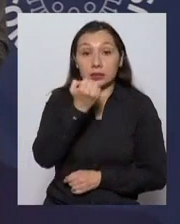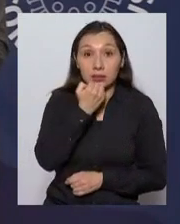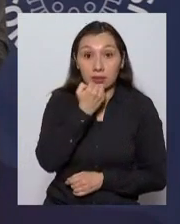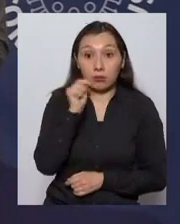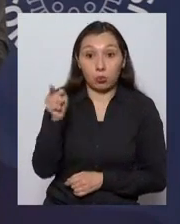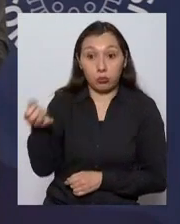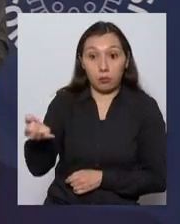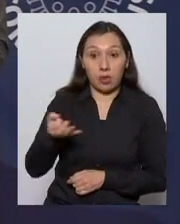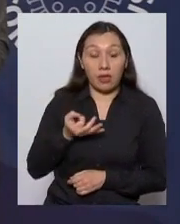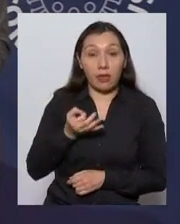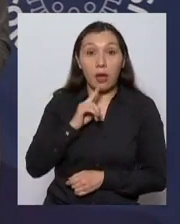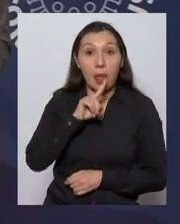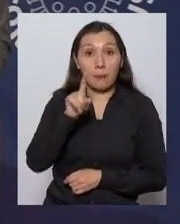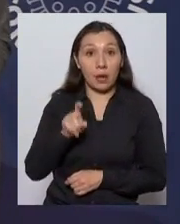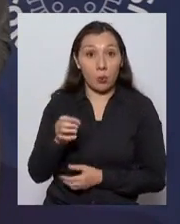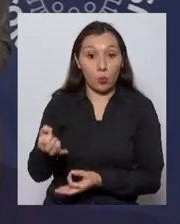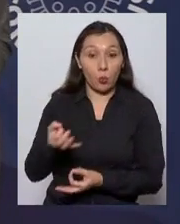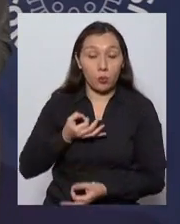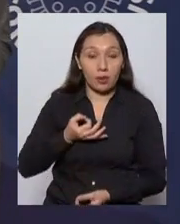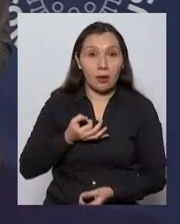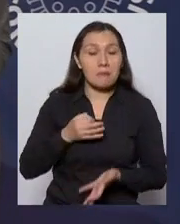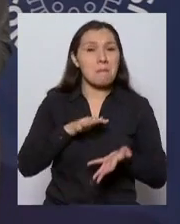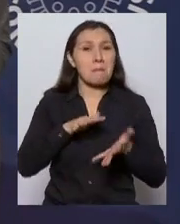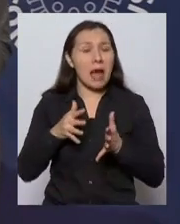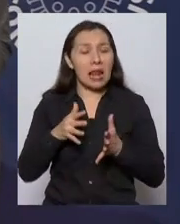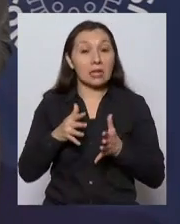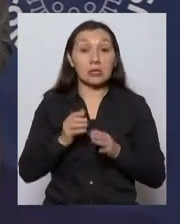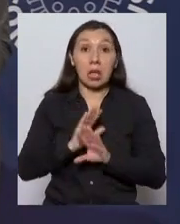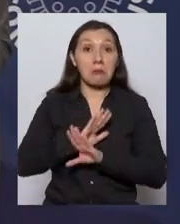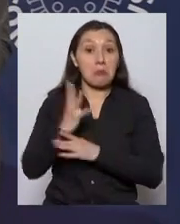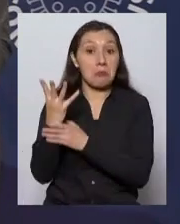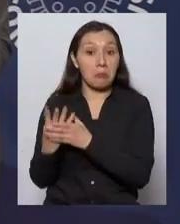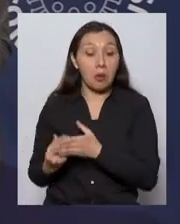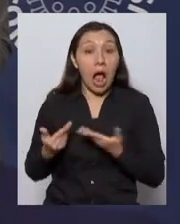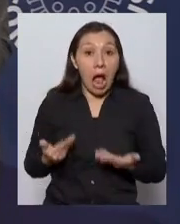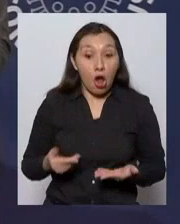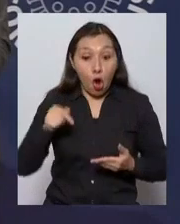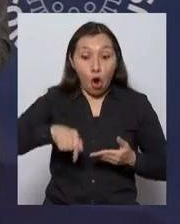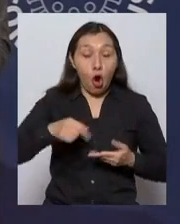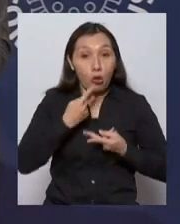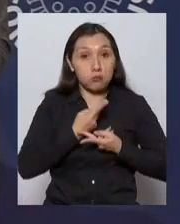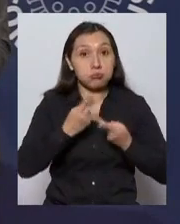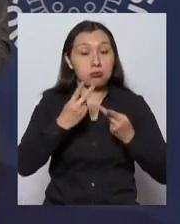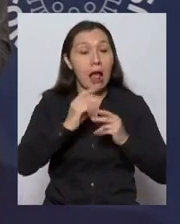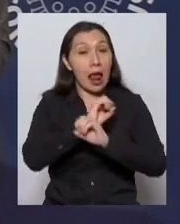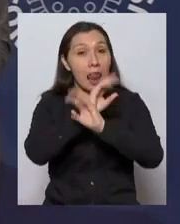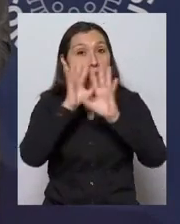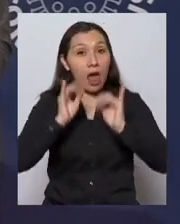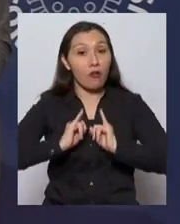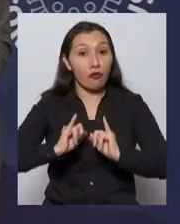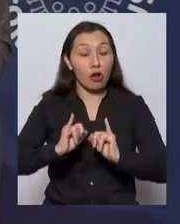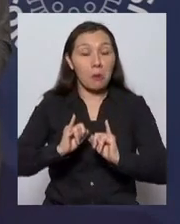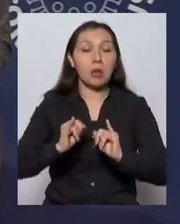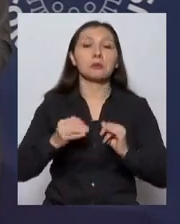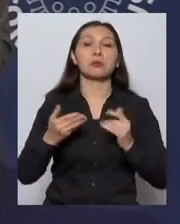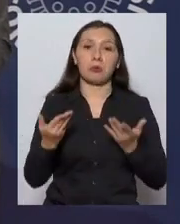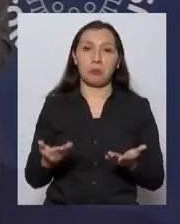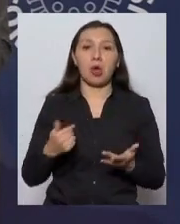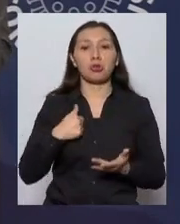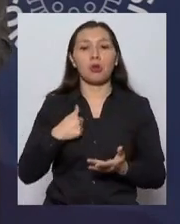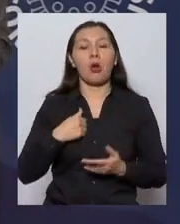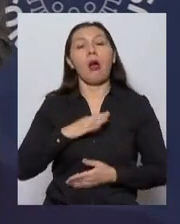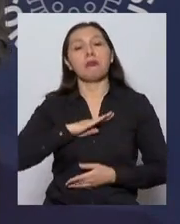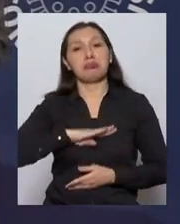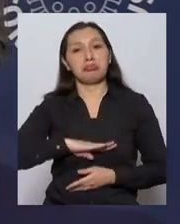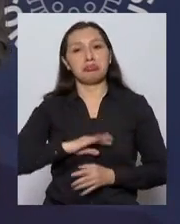como usted señala en su pregunta, parecen superados hoy día y es más clara la forma de entregar la información, yo me